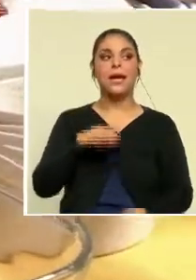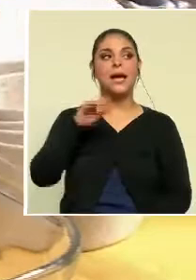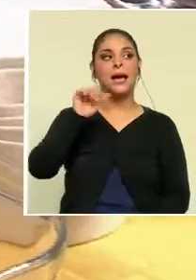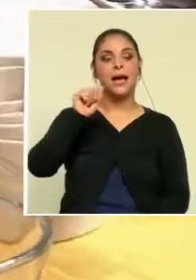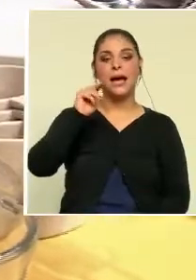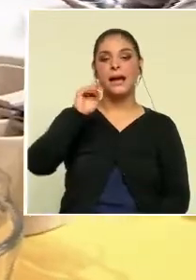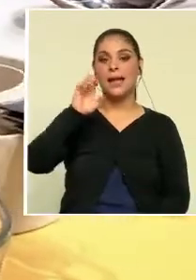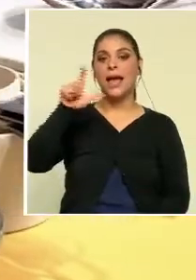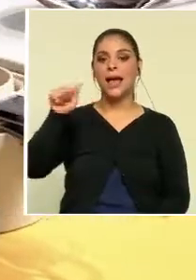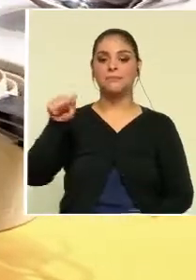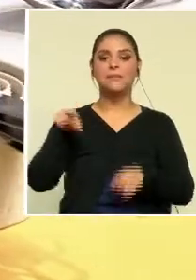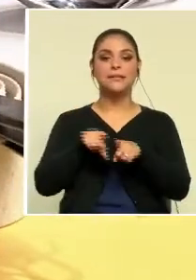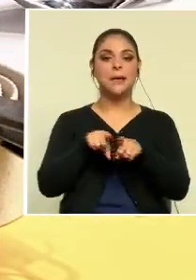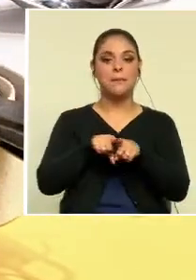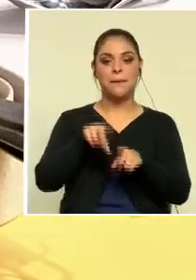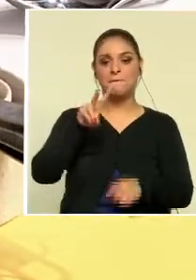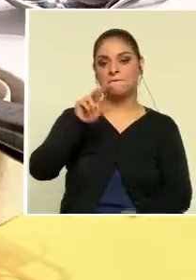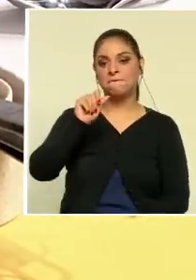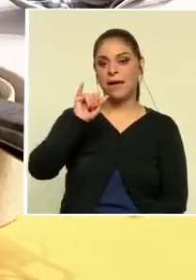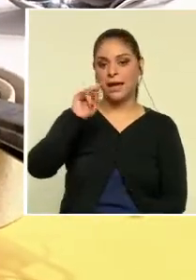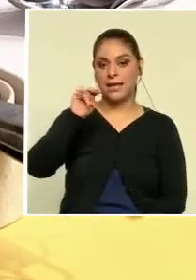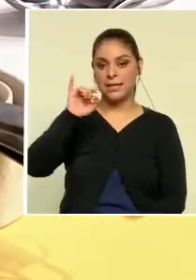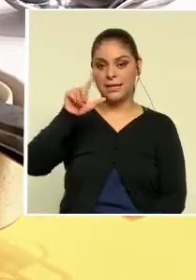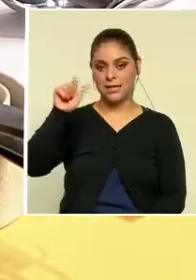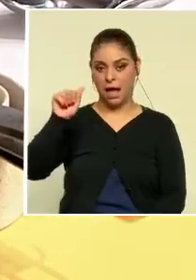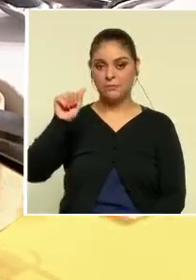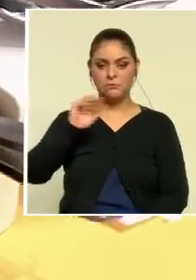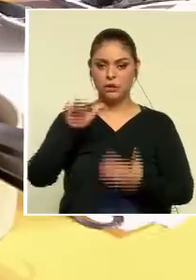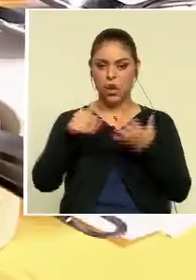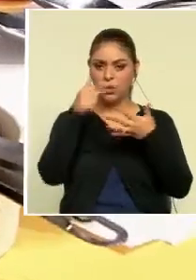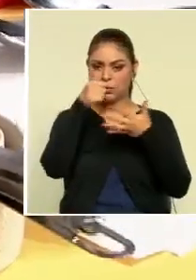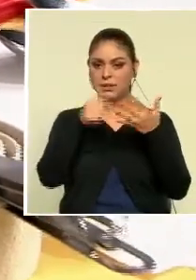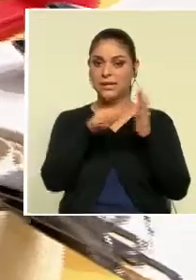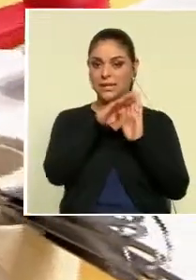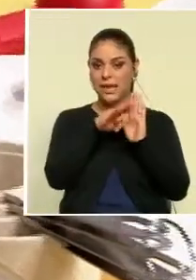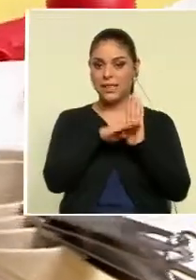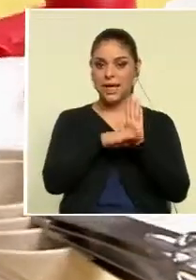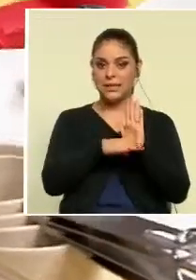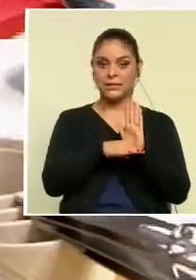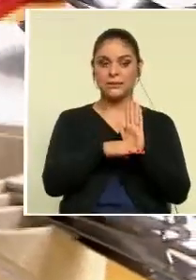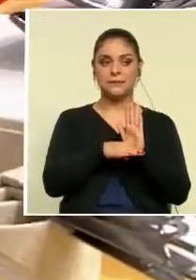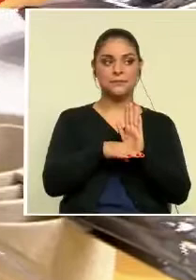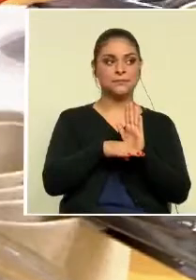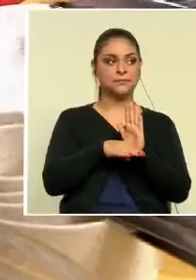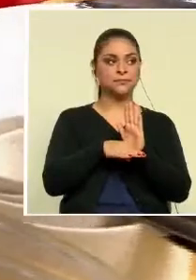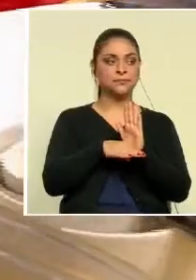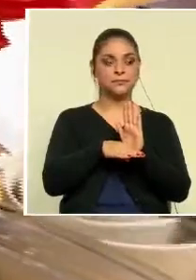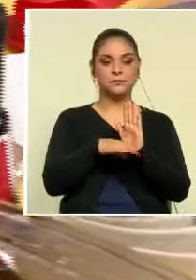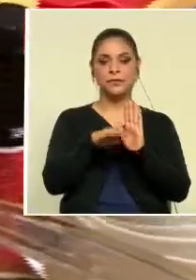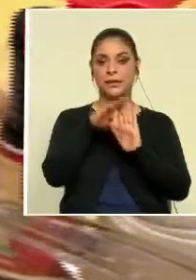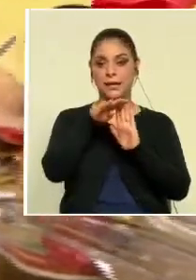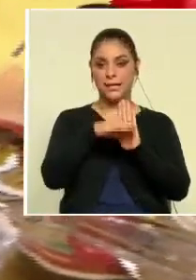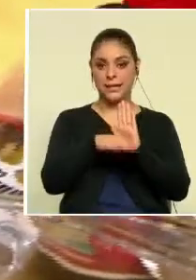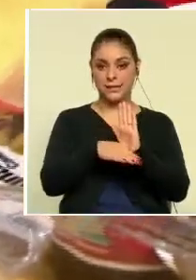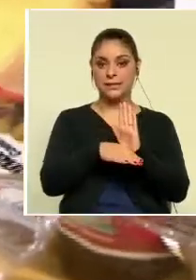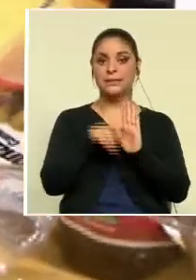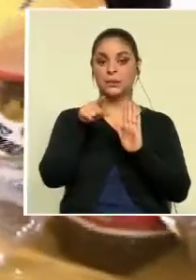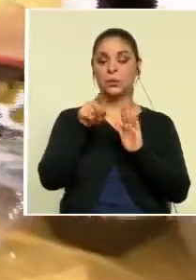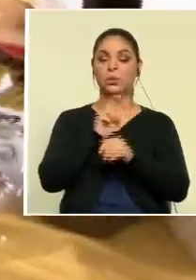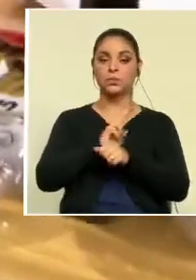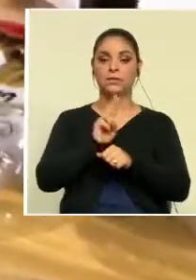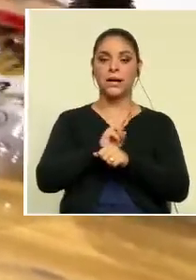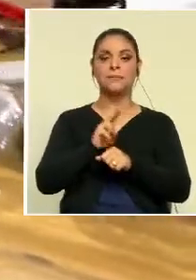tenemos vainilla verdad todos esos ingredientes son los que todos esos ingredientes son los que vamos a utilizar